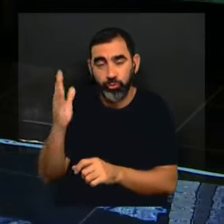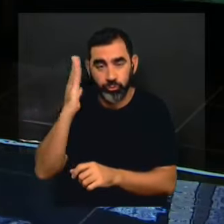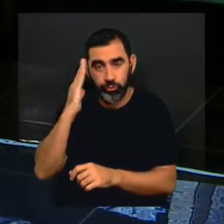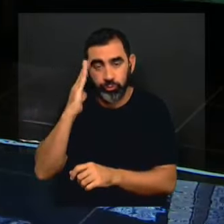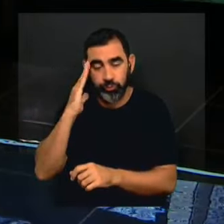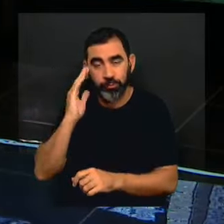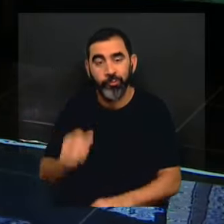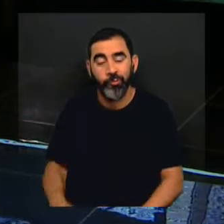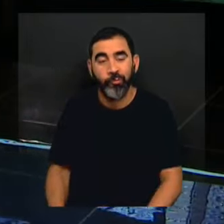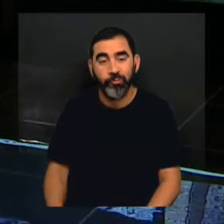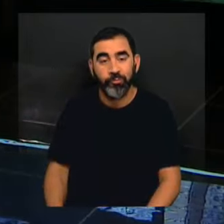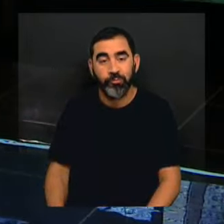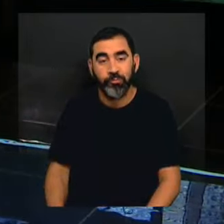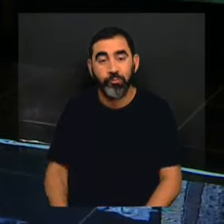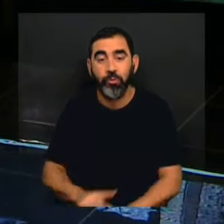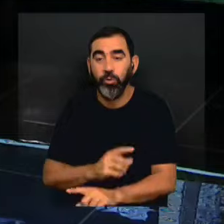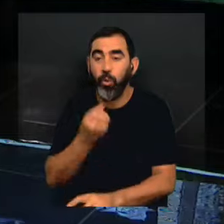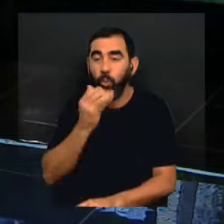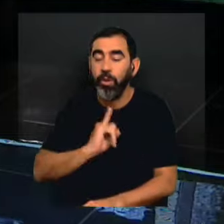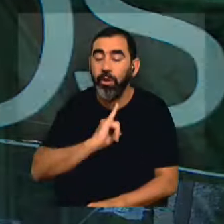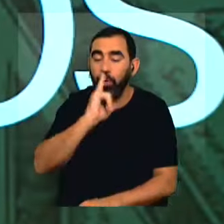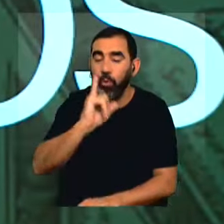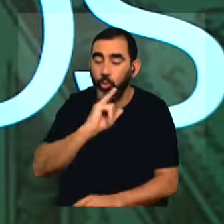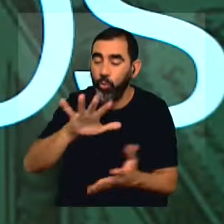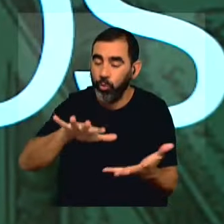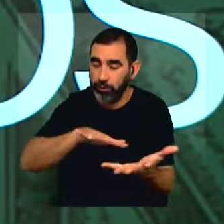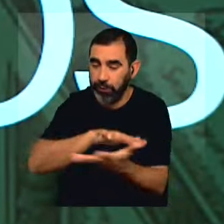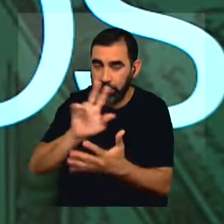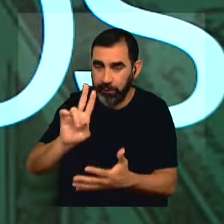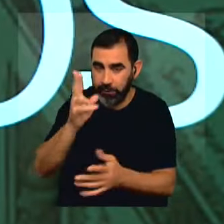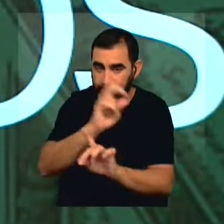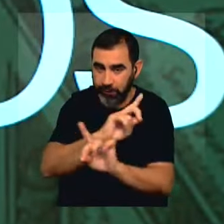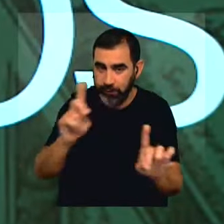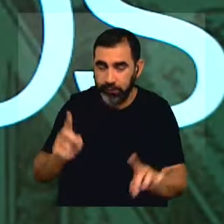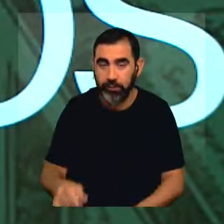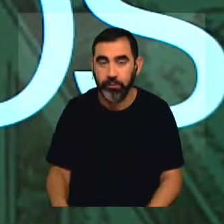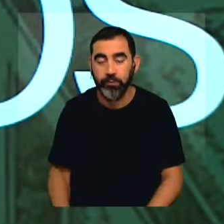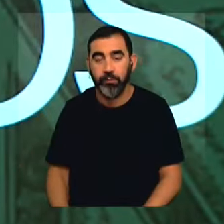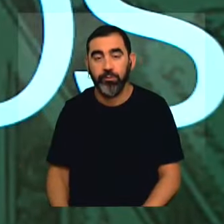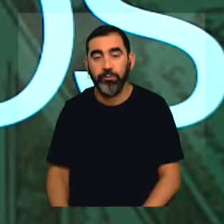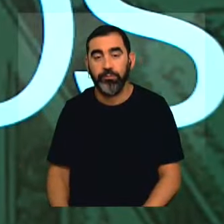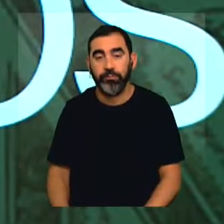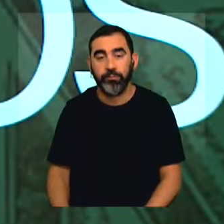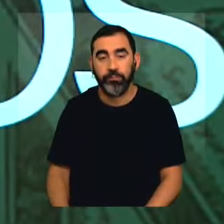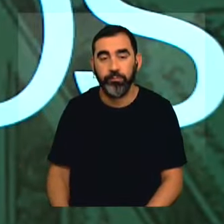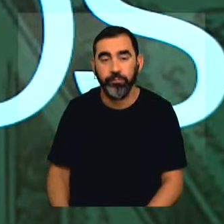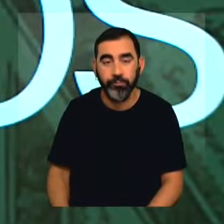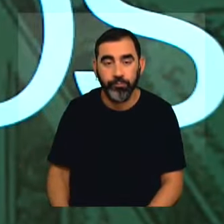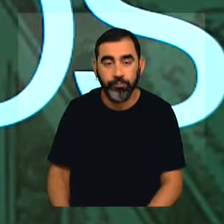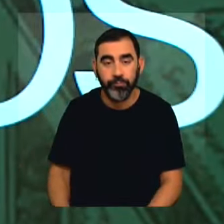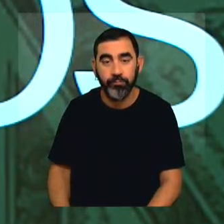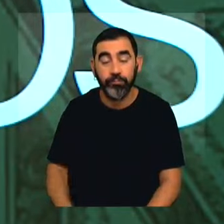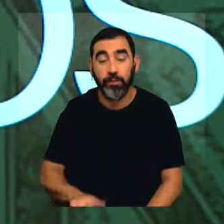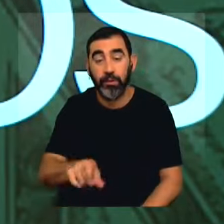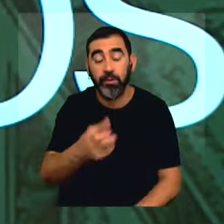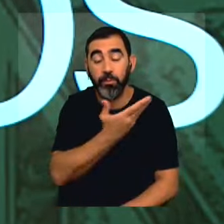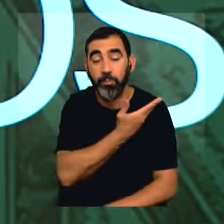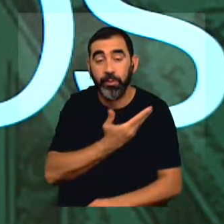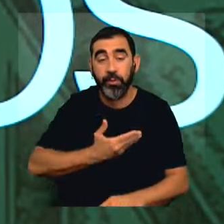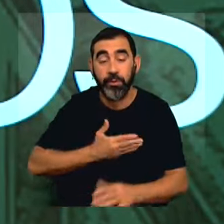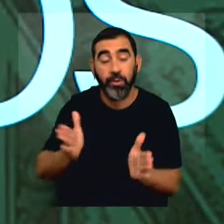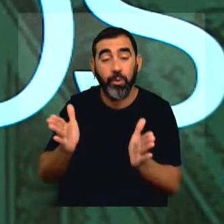debo adelantarte que no trae buenas noticias en cuanto a la situación de Uruguay respecto al lavado de activos jarne expresidente de la